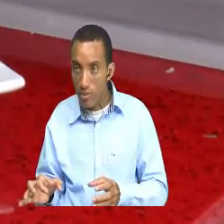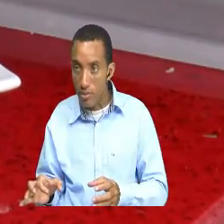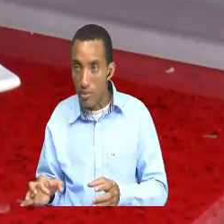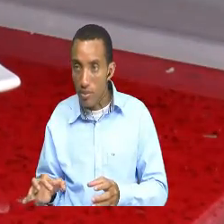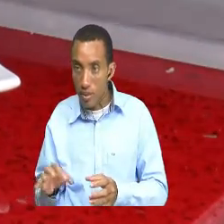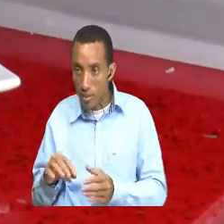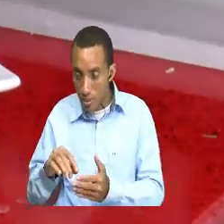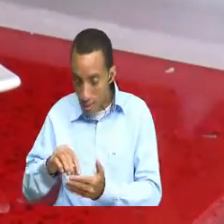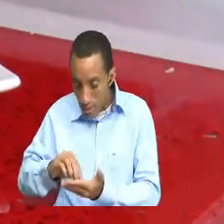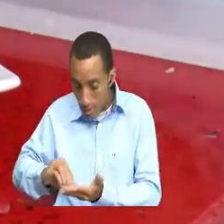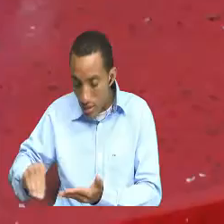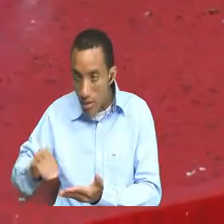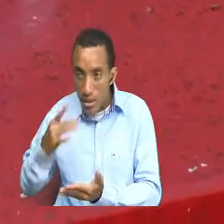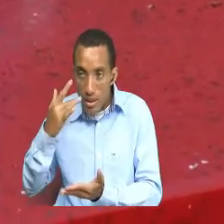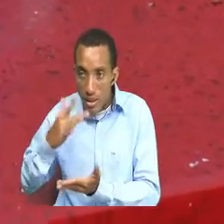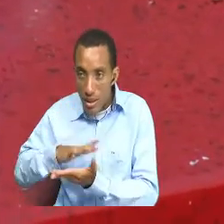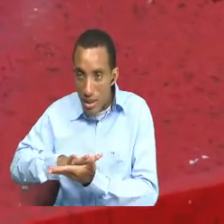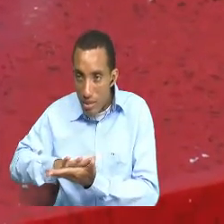limpiando